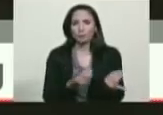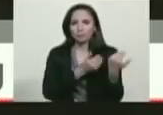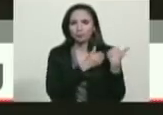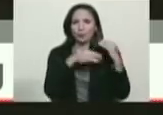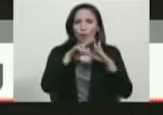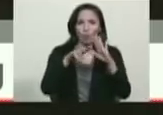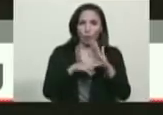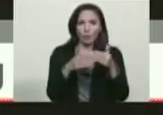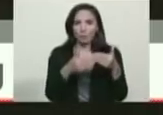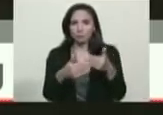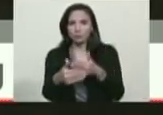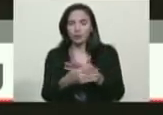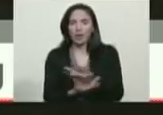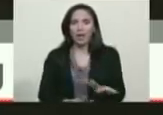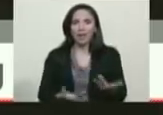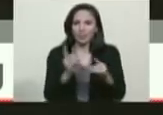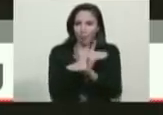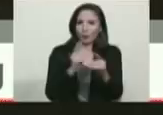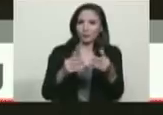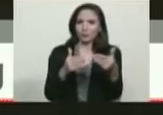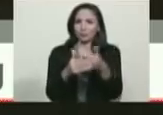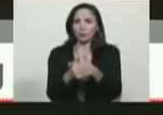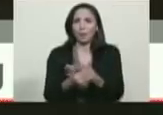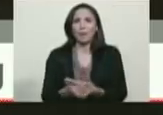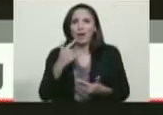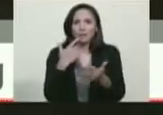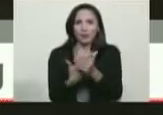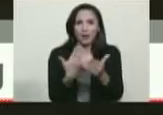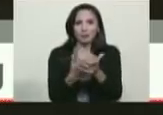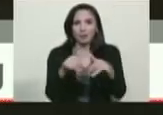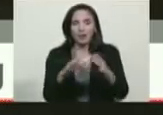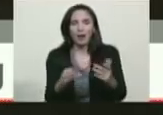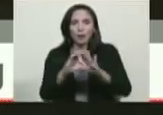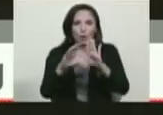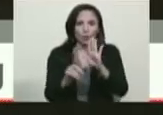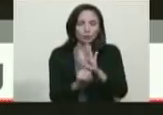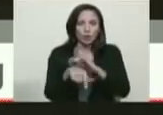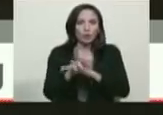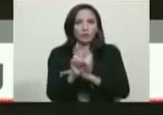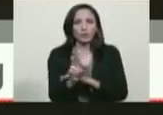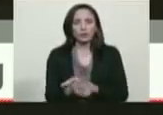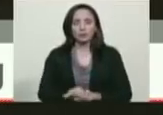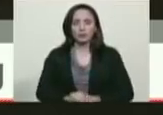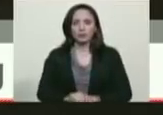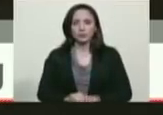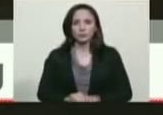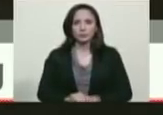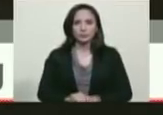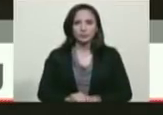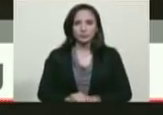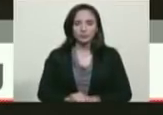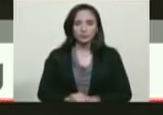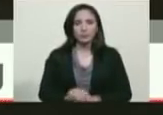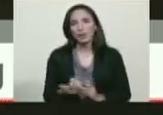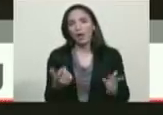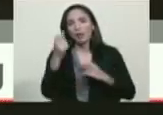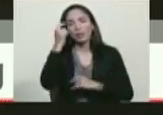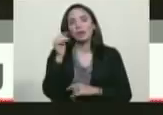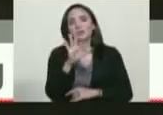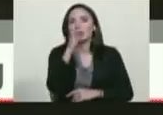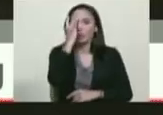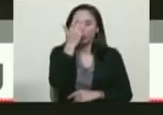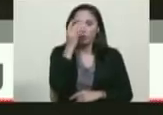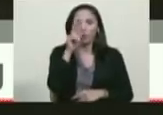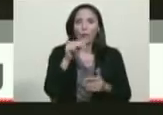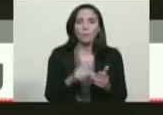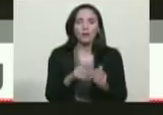rige la transición a la democracia para restablecer la vigencia de la Constitución de la República Bolivariana de Venezuela, de fecha 5 de